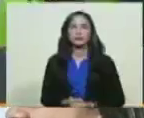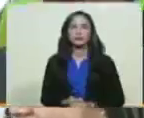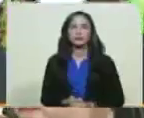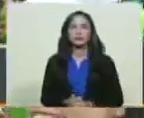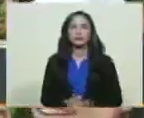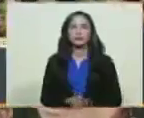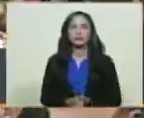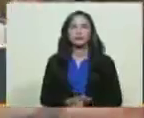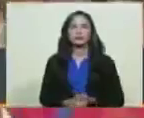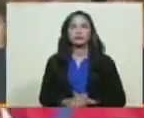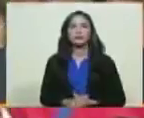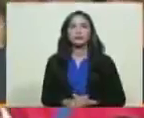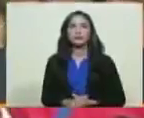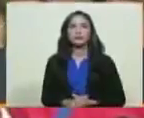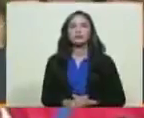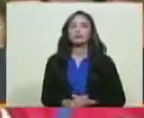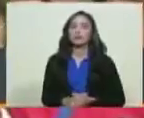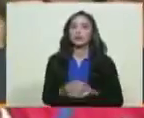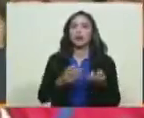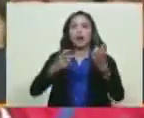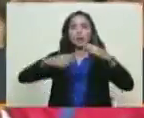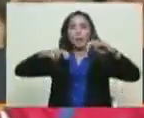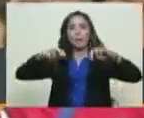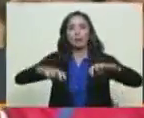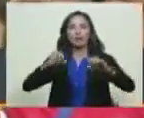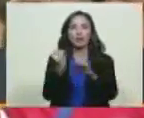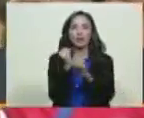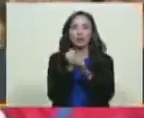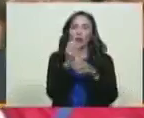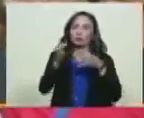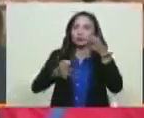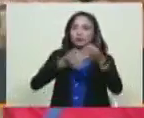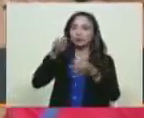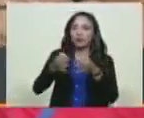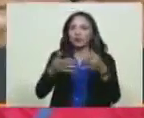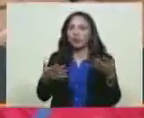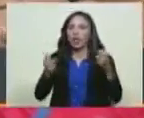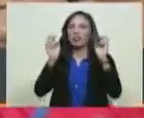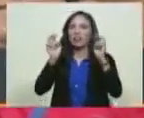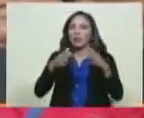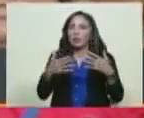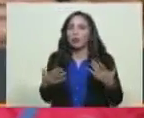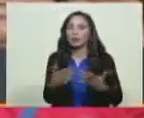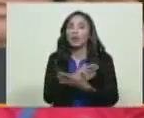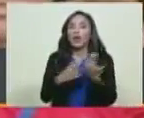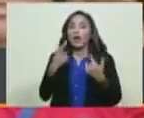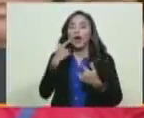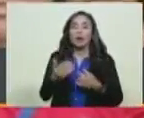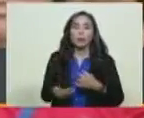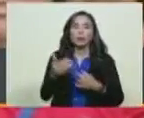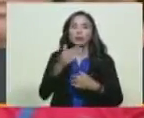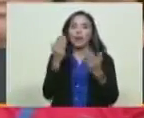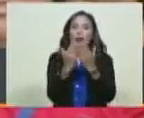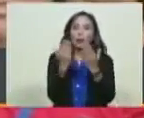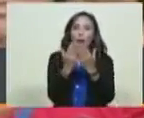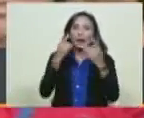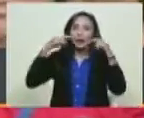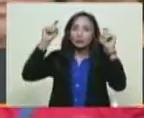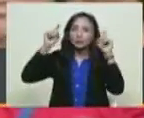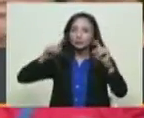bueno presidente en las mesas de trabajo se hablaba mucho de lo que era una escuela de formación ideológica